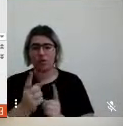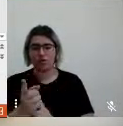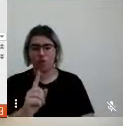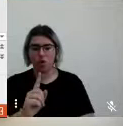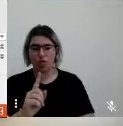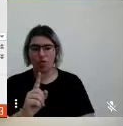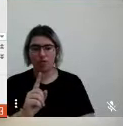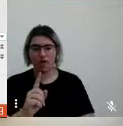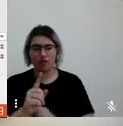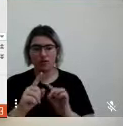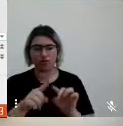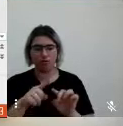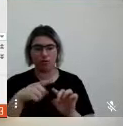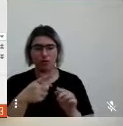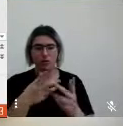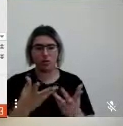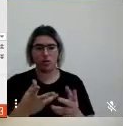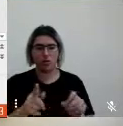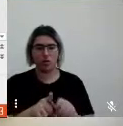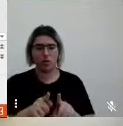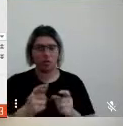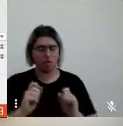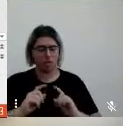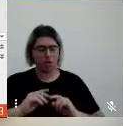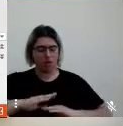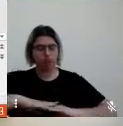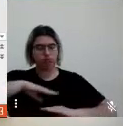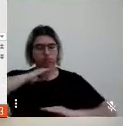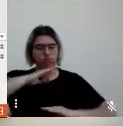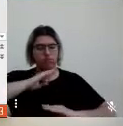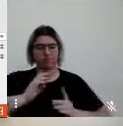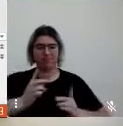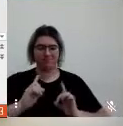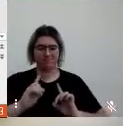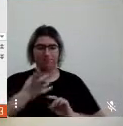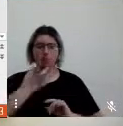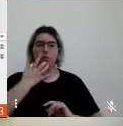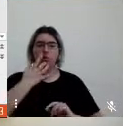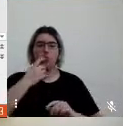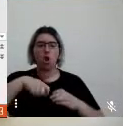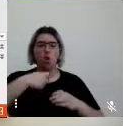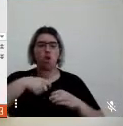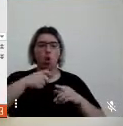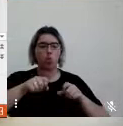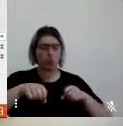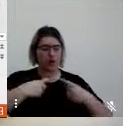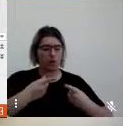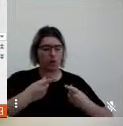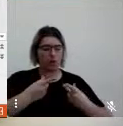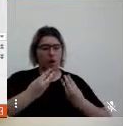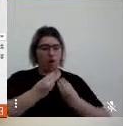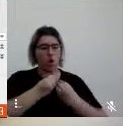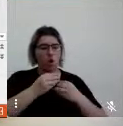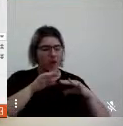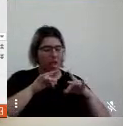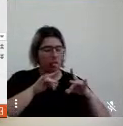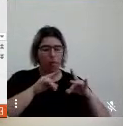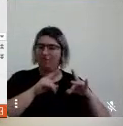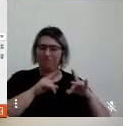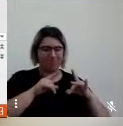sacarina tampoco te va a saciar, ¿vale? Yo mi consejo es que, por ejemplo, un yogur natural, en vez de añadirle azúcar, intentéis